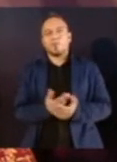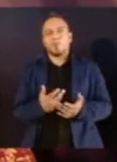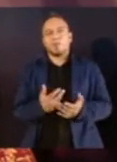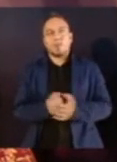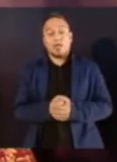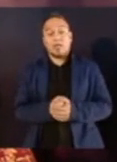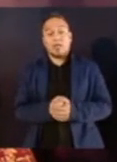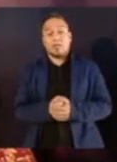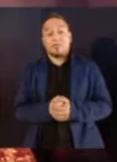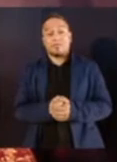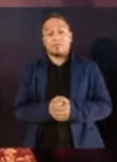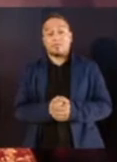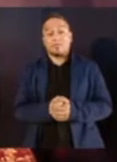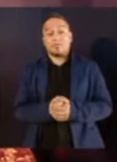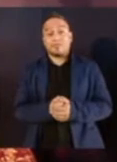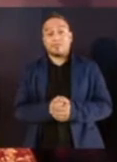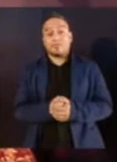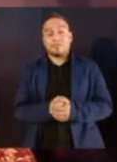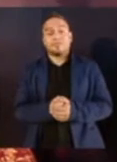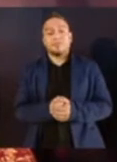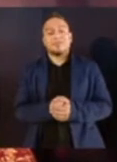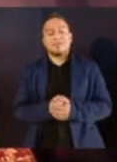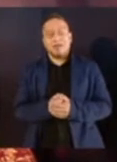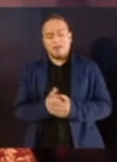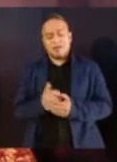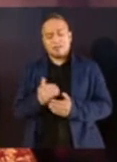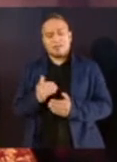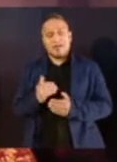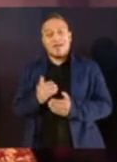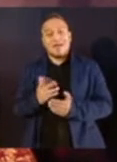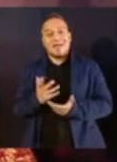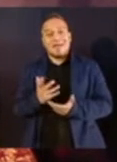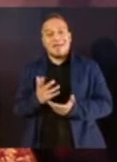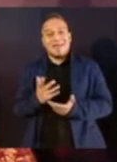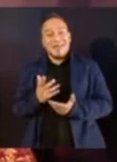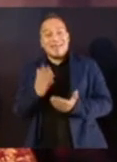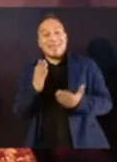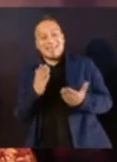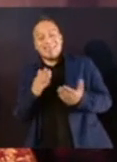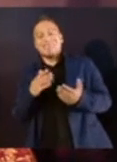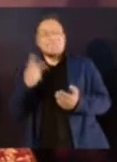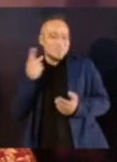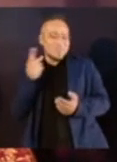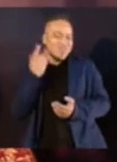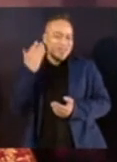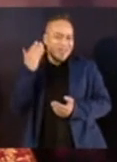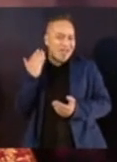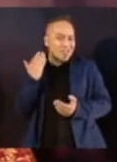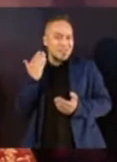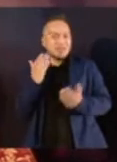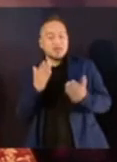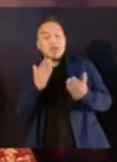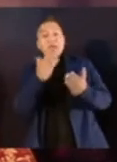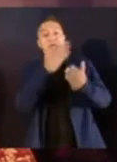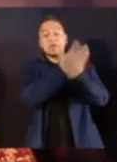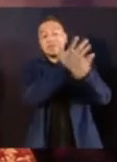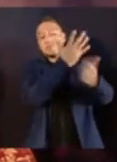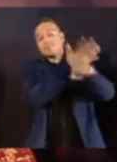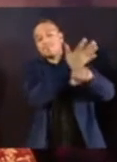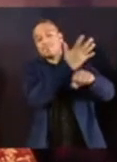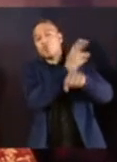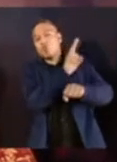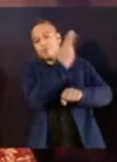que tuvieron un paso ligero, digamos, por universidades norteamericanas, porque la verdad, si a eso vamos, yo sí